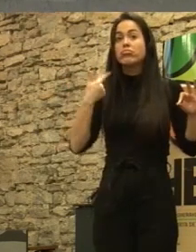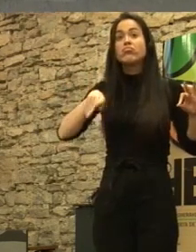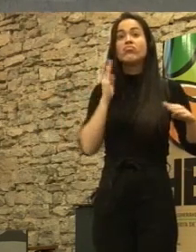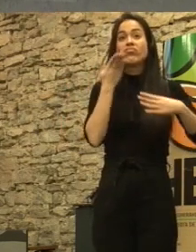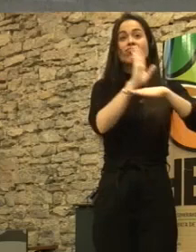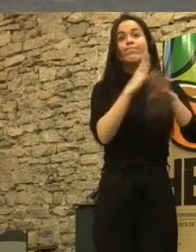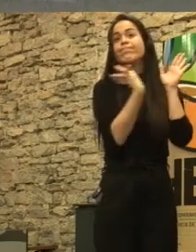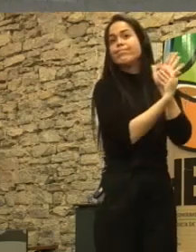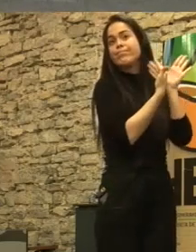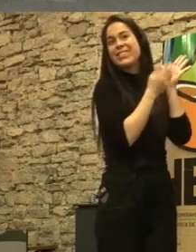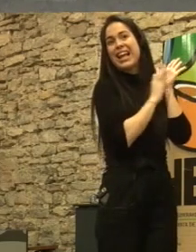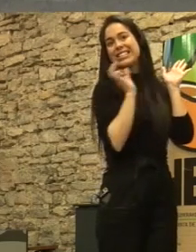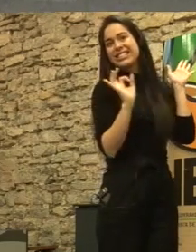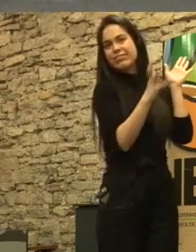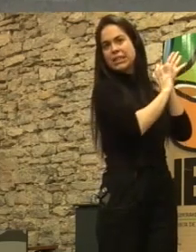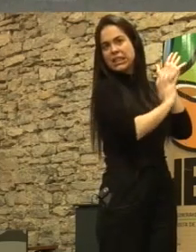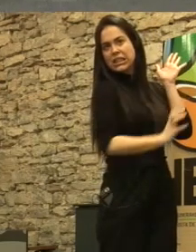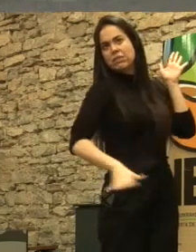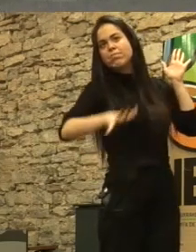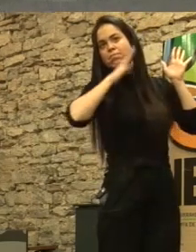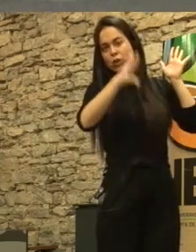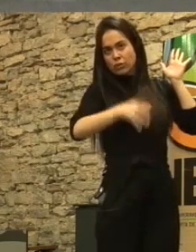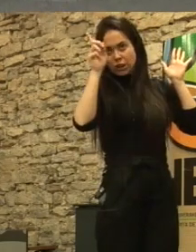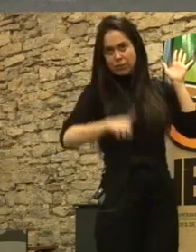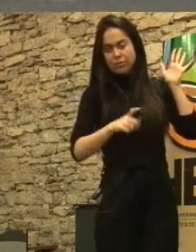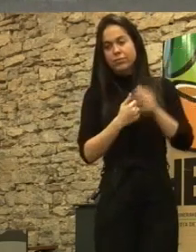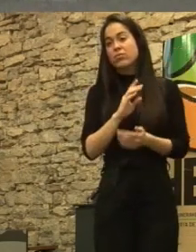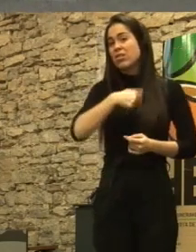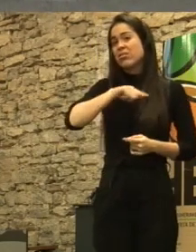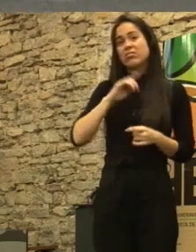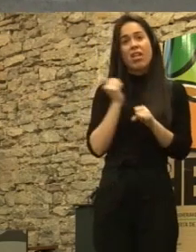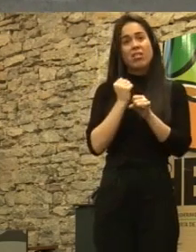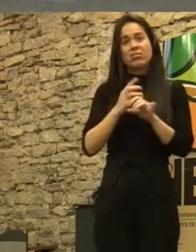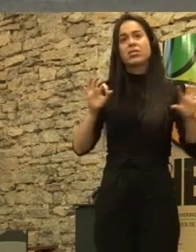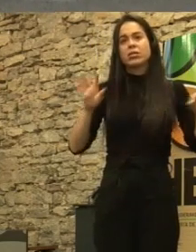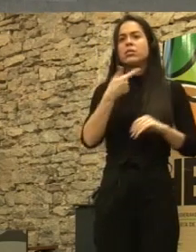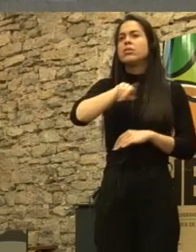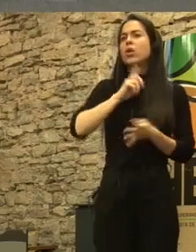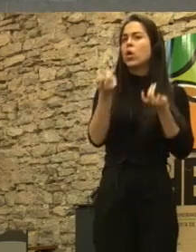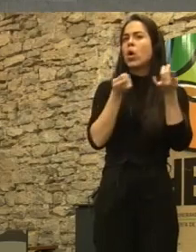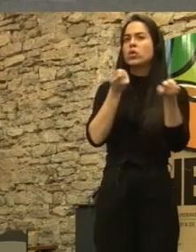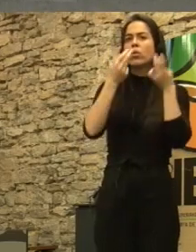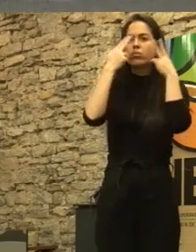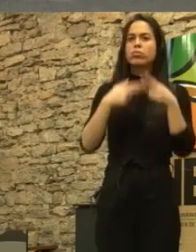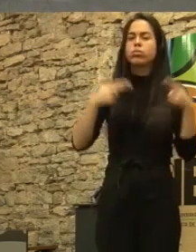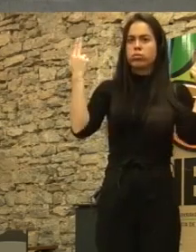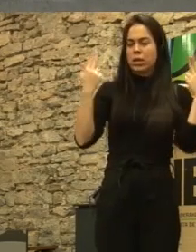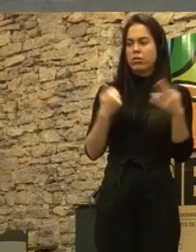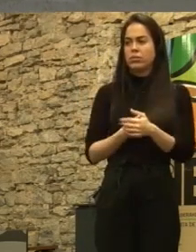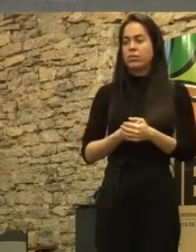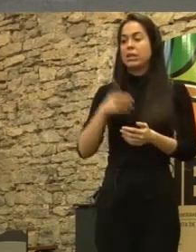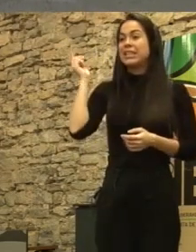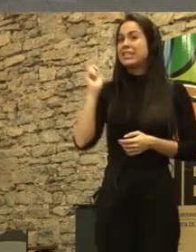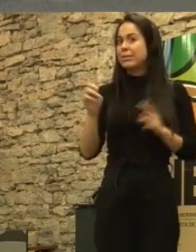nuestros reportes, aquí tienes nuestras cuentas y esto es lo que hay, ¿no? Entonces lo que hacemos es eso básicamente, ¿no? Es vigilar ese espacio público, eso es una cosa, y aquí es donde viene el